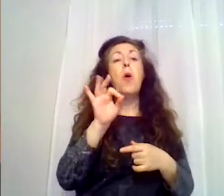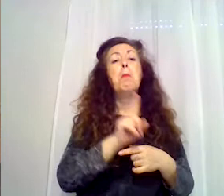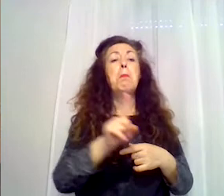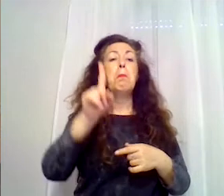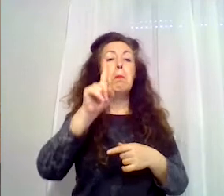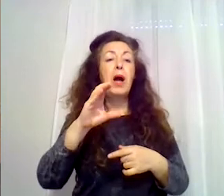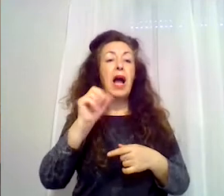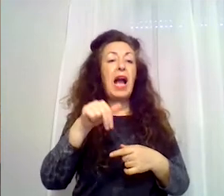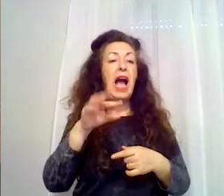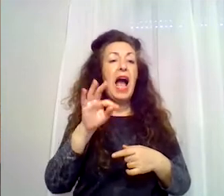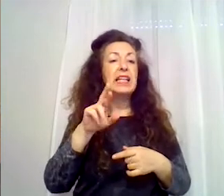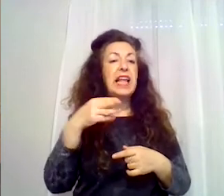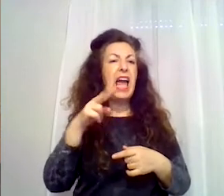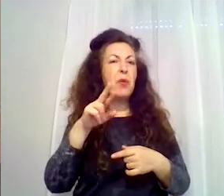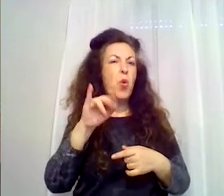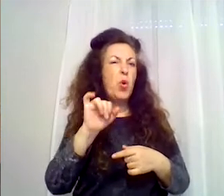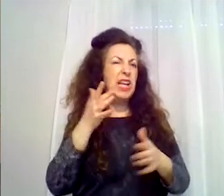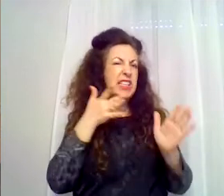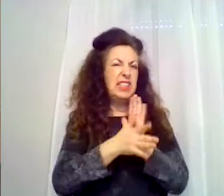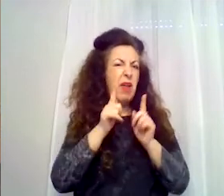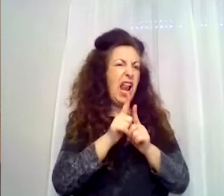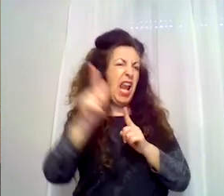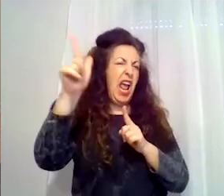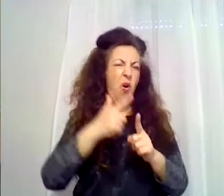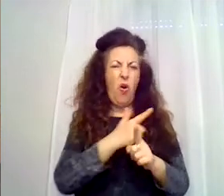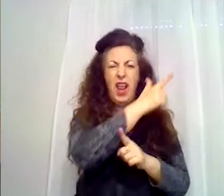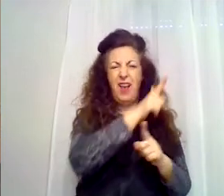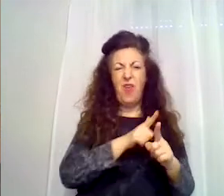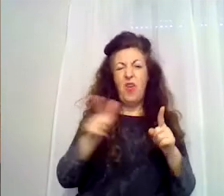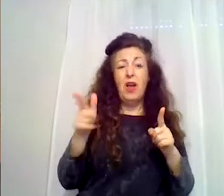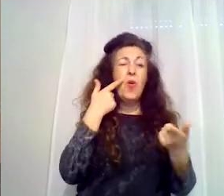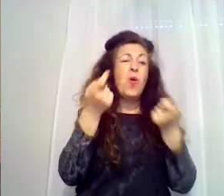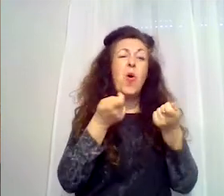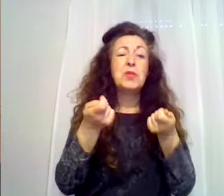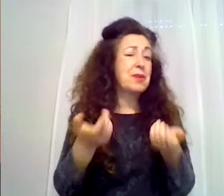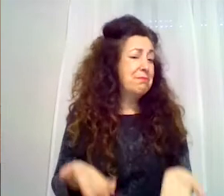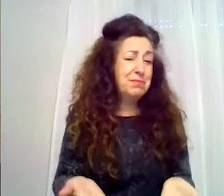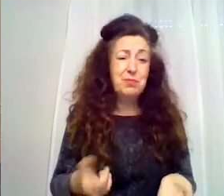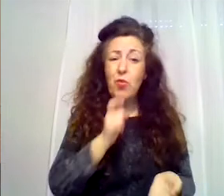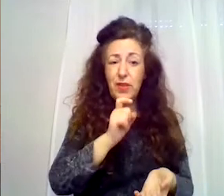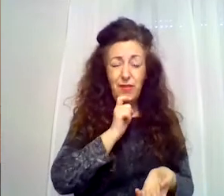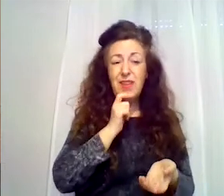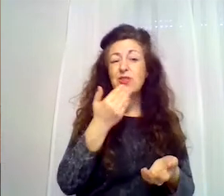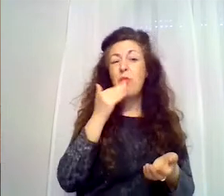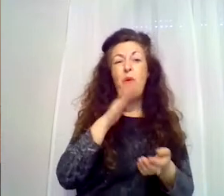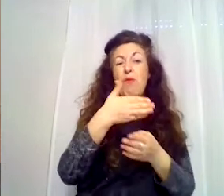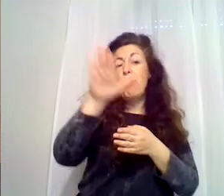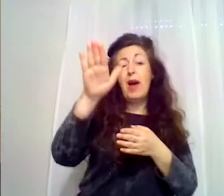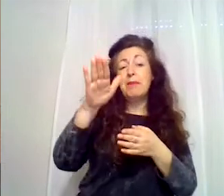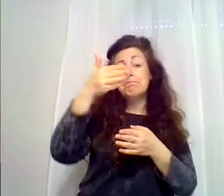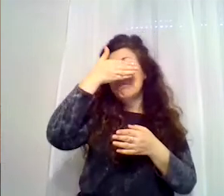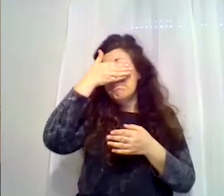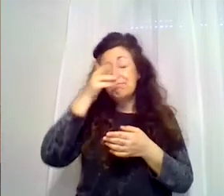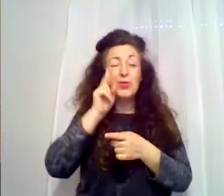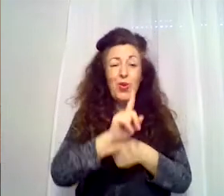también en Roma. A Giordano Bruno lo quemó la Inquisición en Roma, no en España. Entonces, esa situación